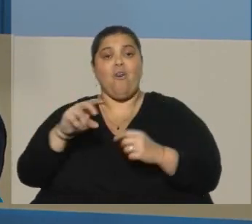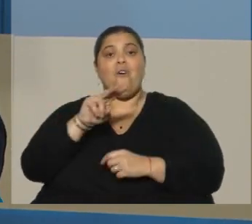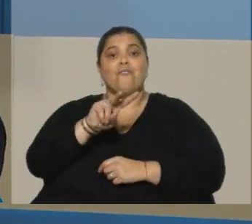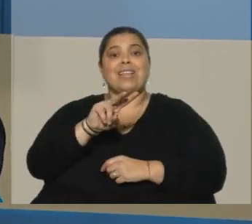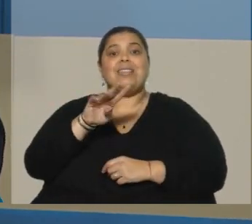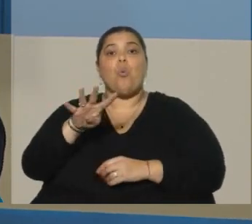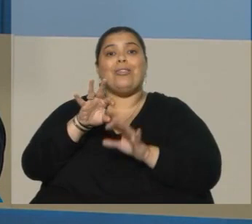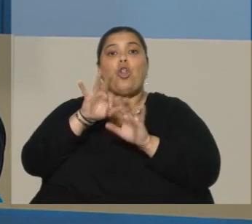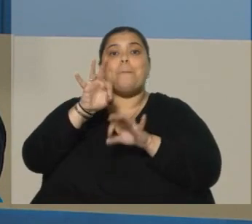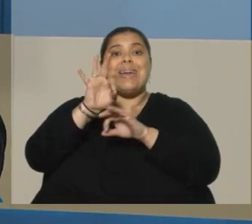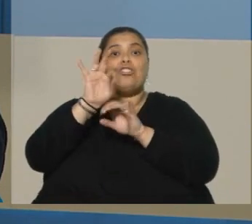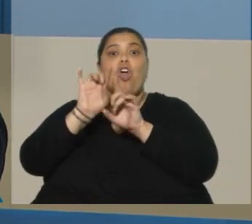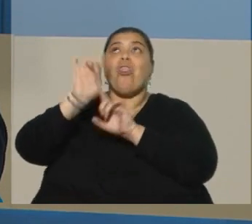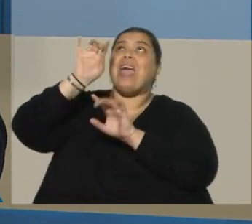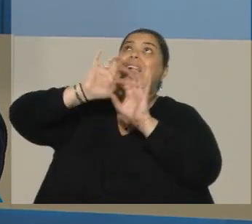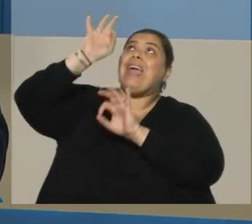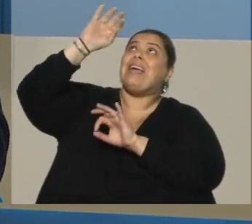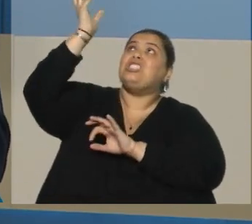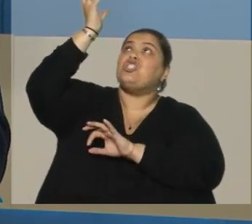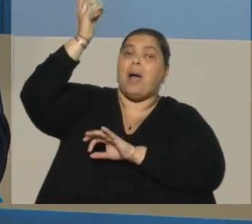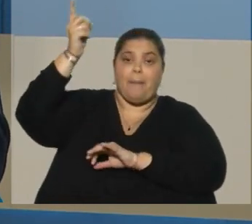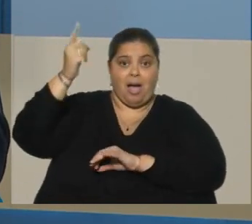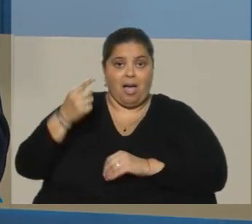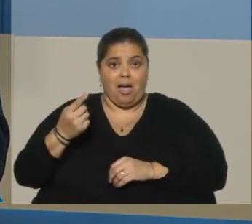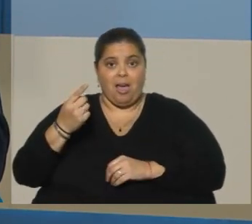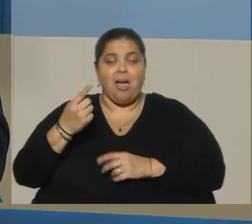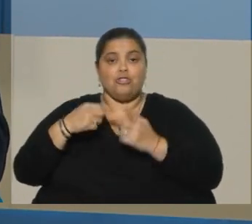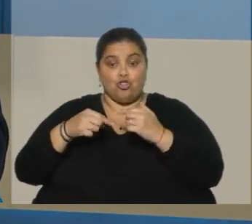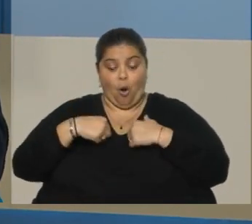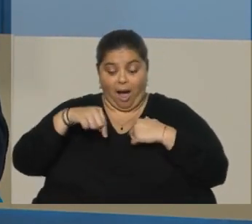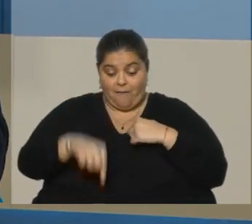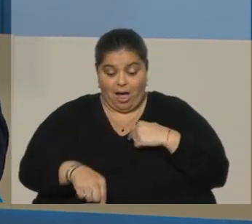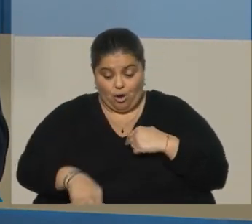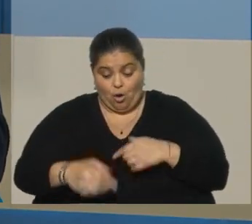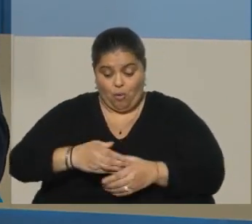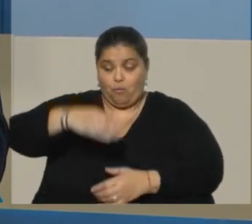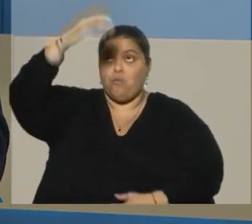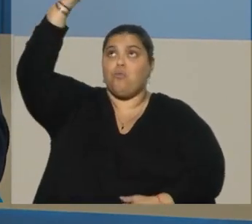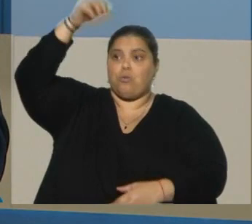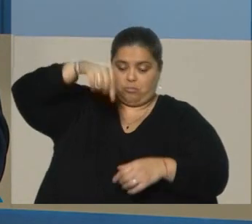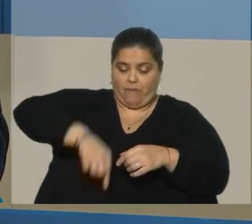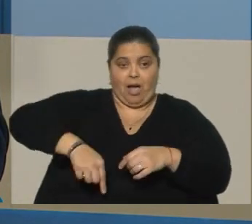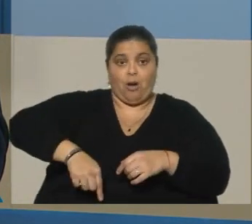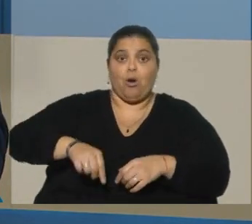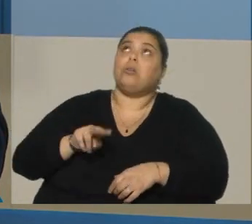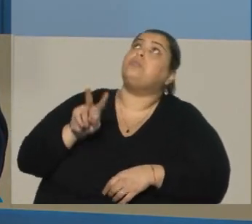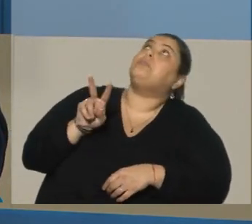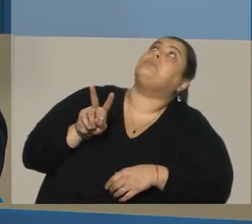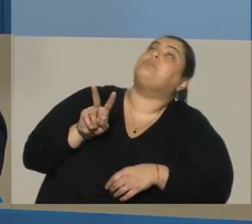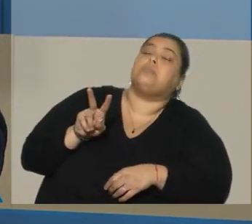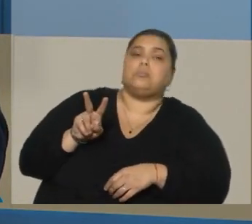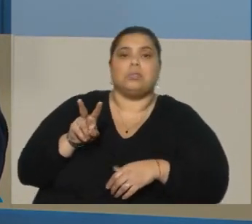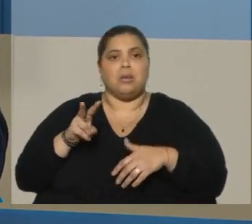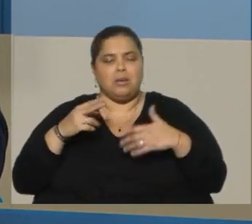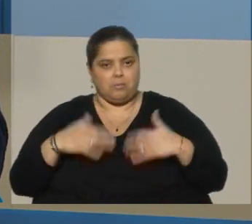punta de la antorcha, de la punta de la llama. A mí me ha tocado estar al pie de la antorcha, 80 metros con una deflagración instantánea, un